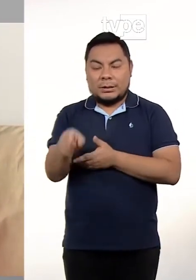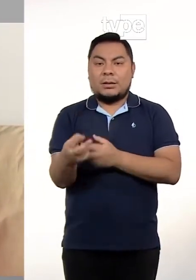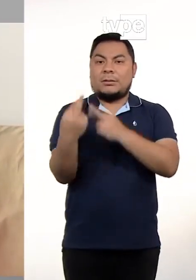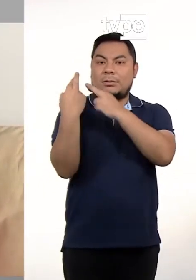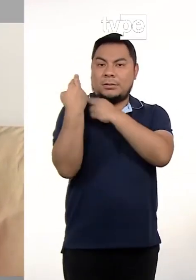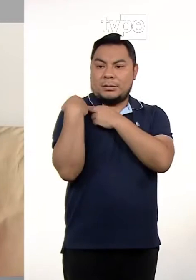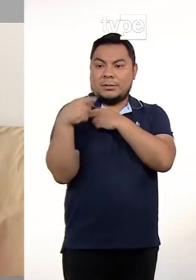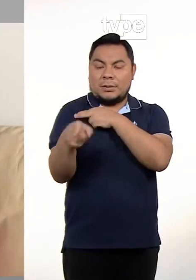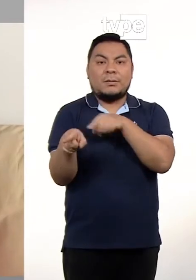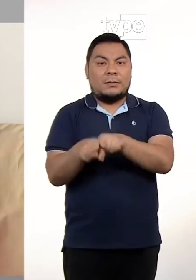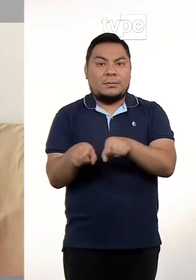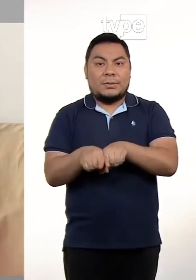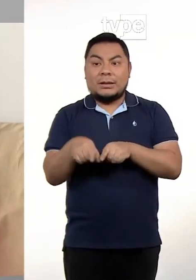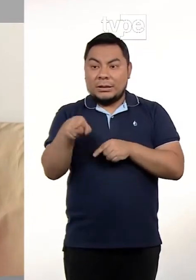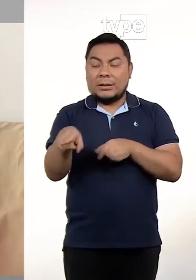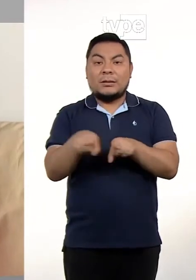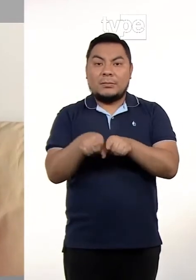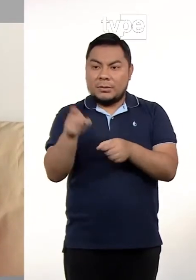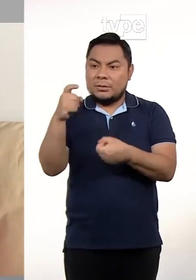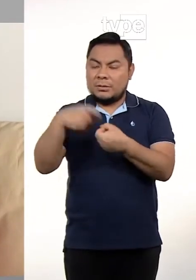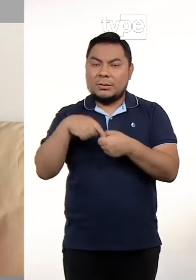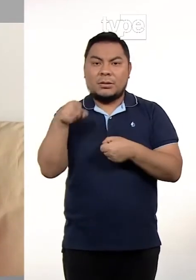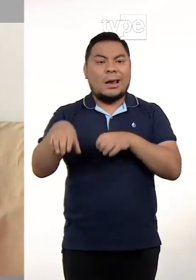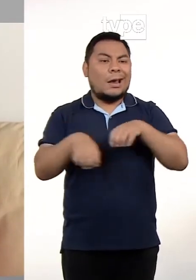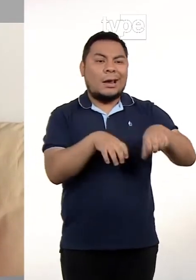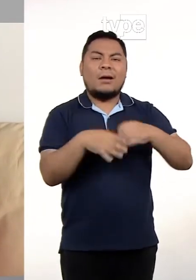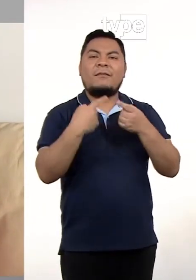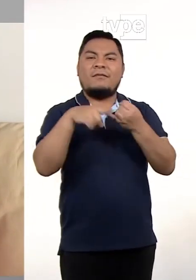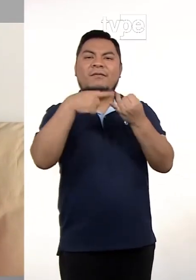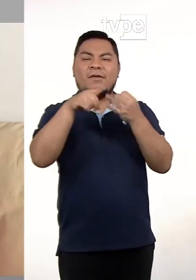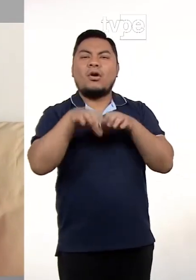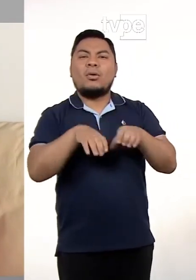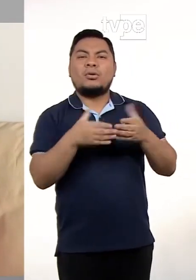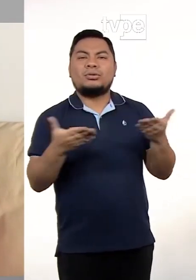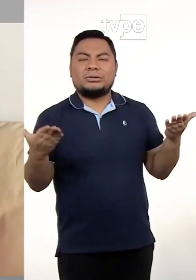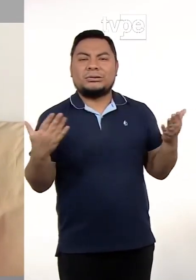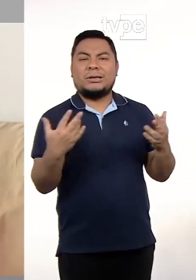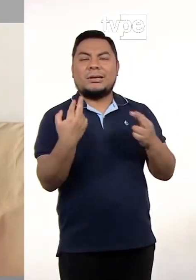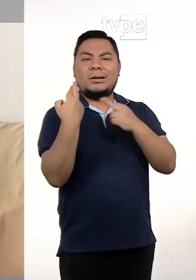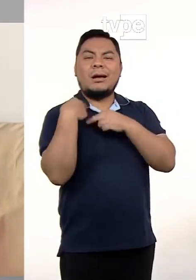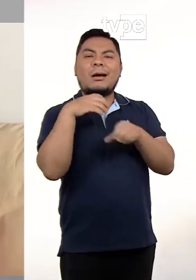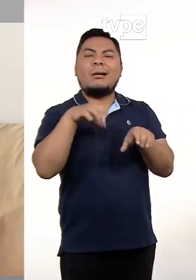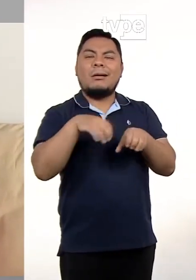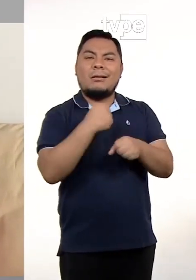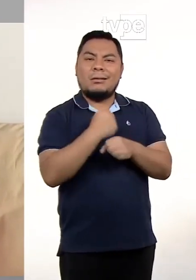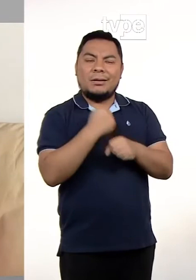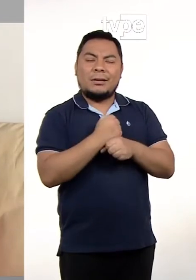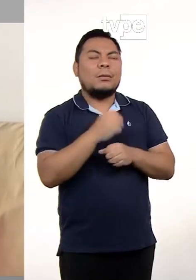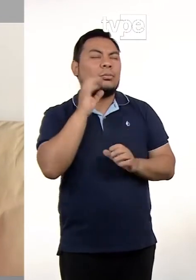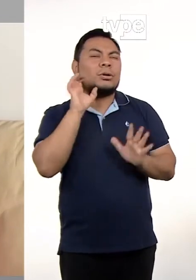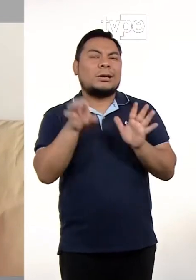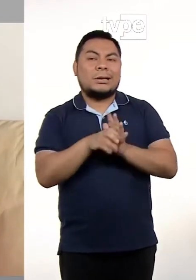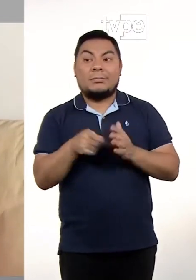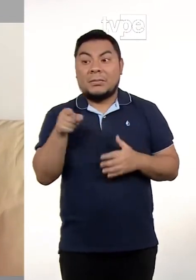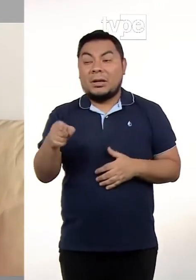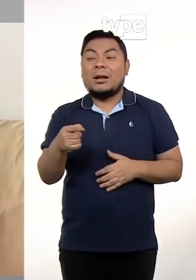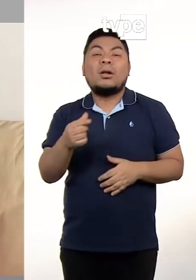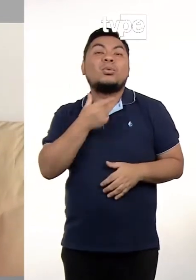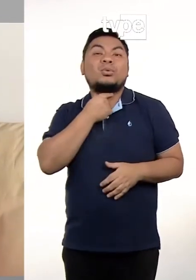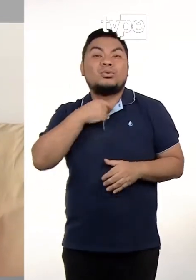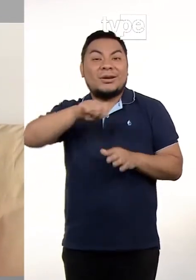limpio. Involucrarlos también en las actividades y otras tareas del hogar. A alguien le gustará más